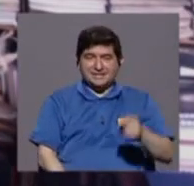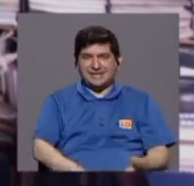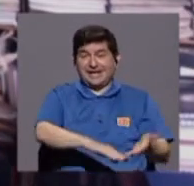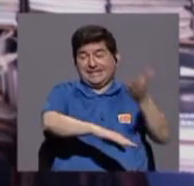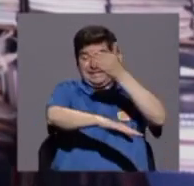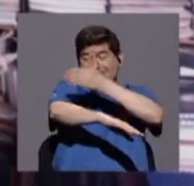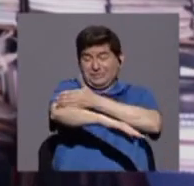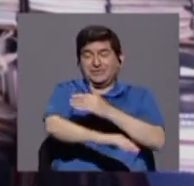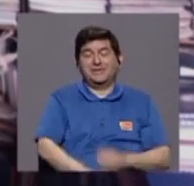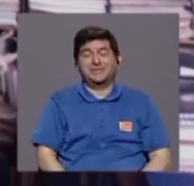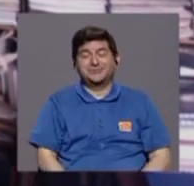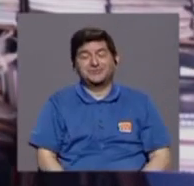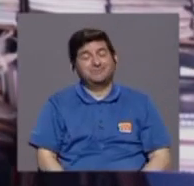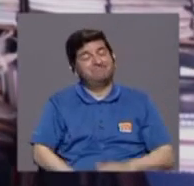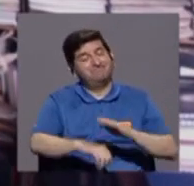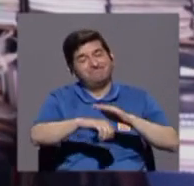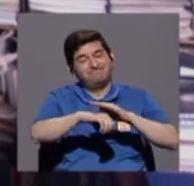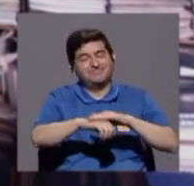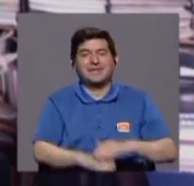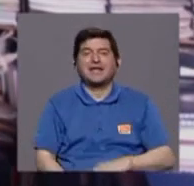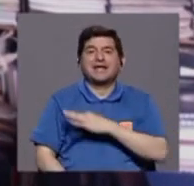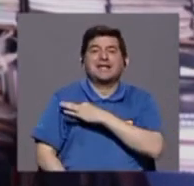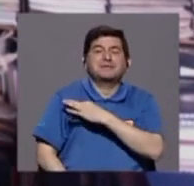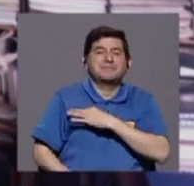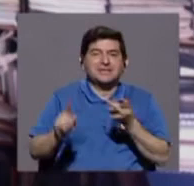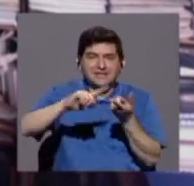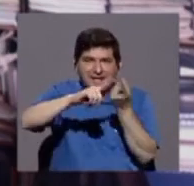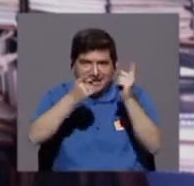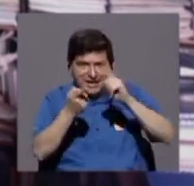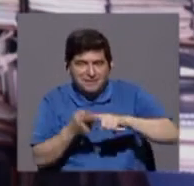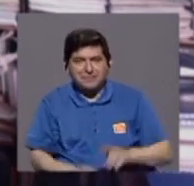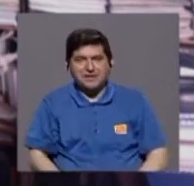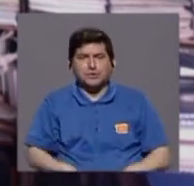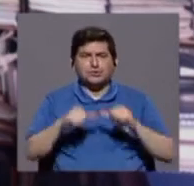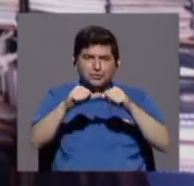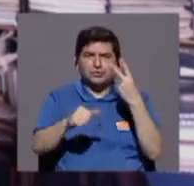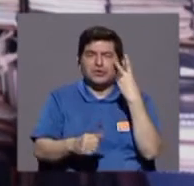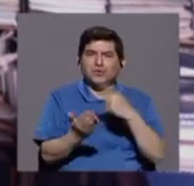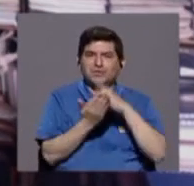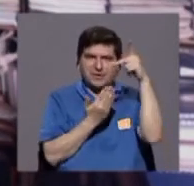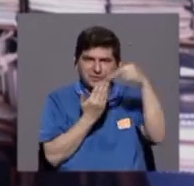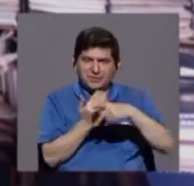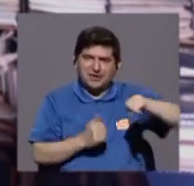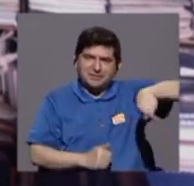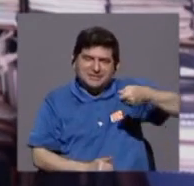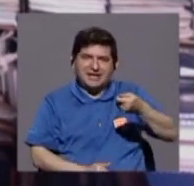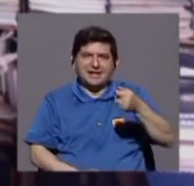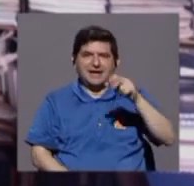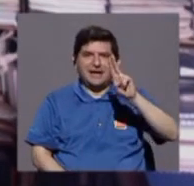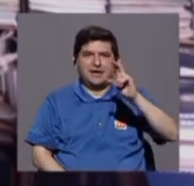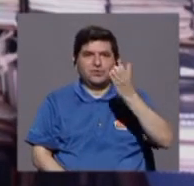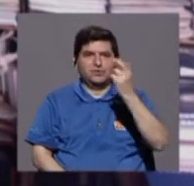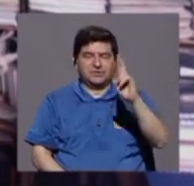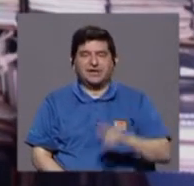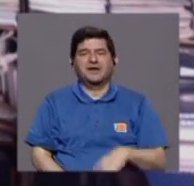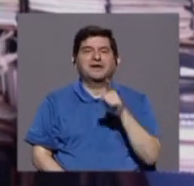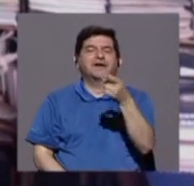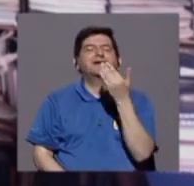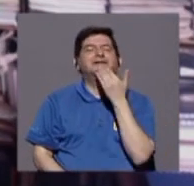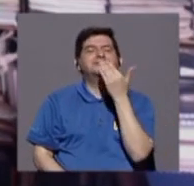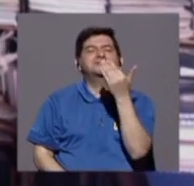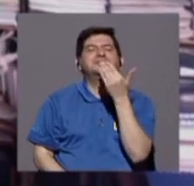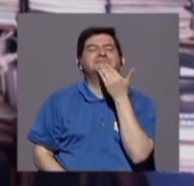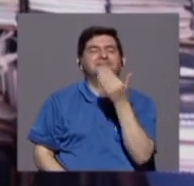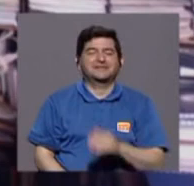a invitar a las amigas y amigos a que salten a los siguientes programas de Canal UCR, a usted agradecerle